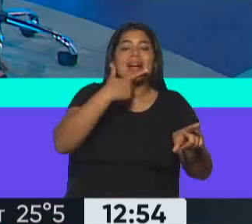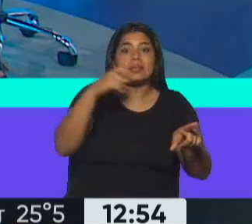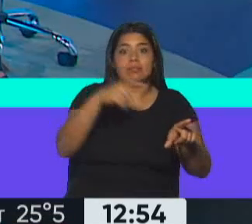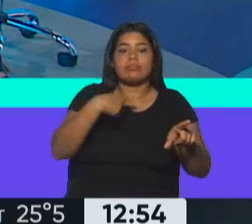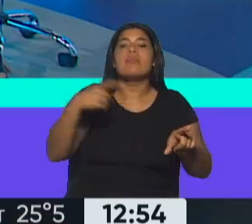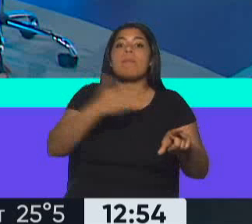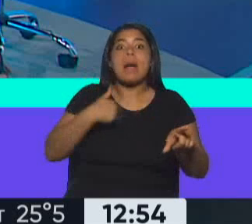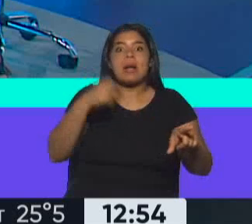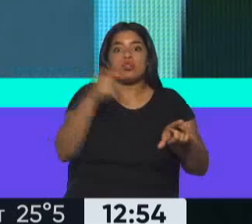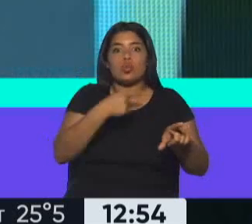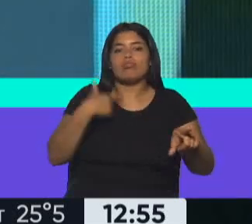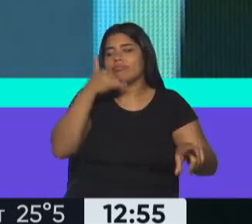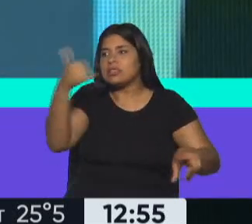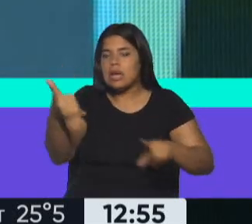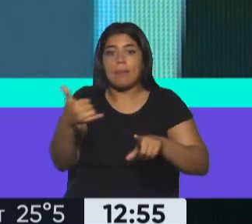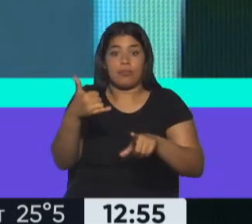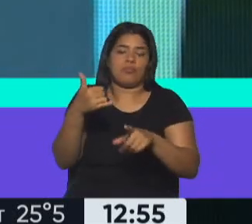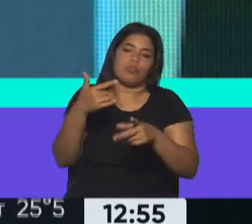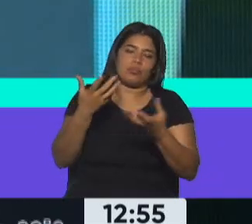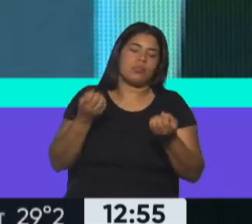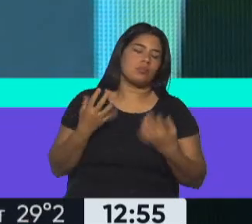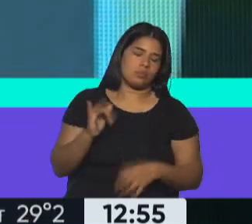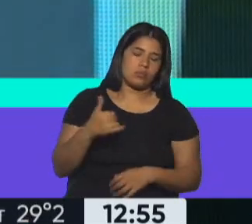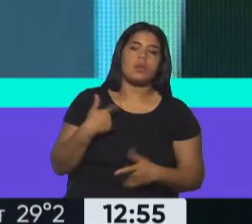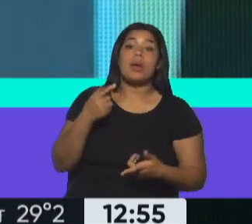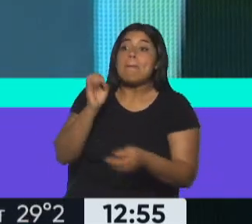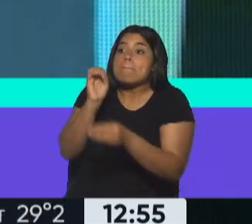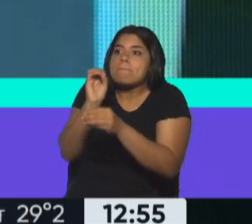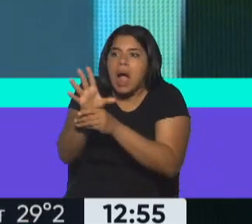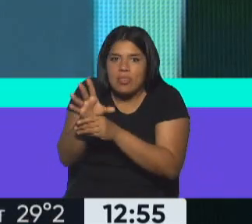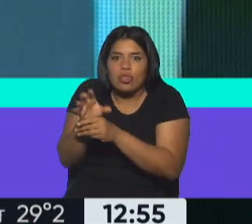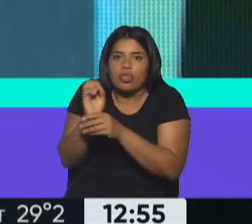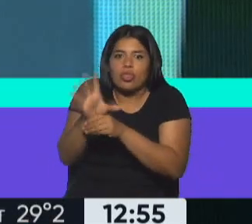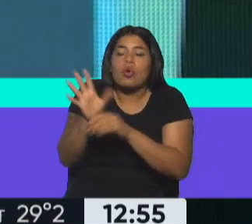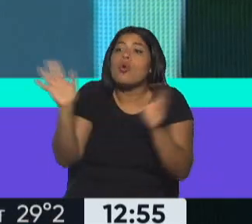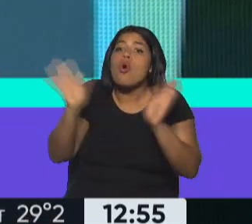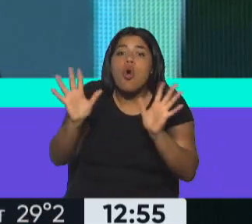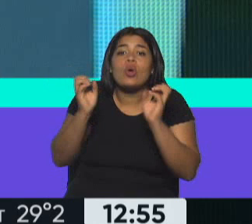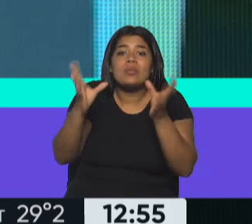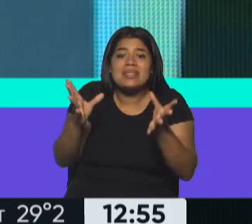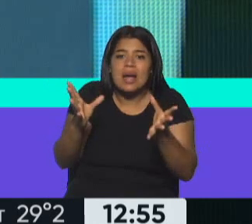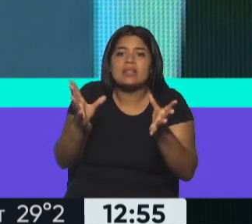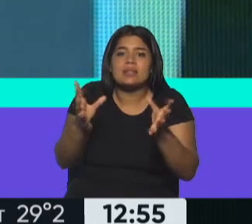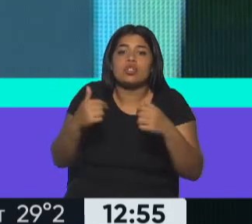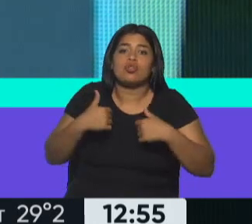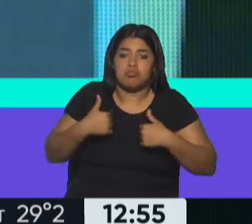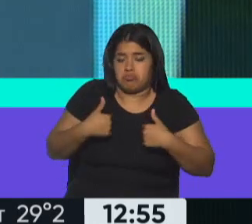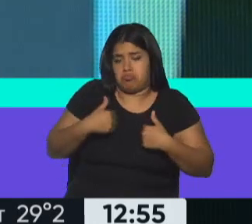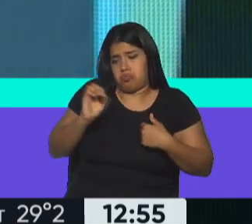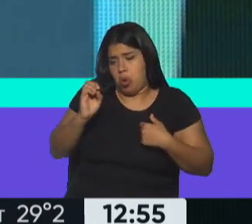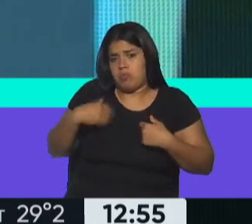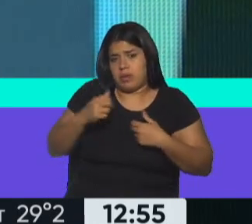mandé un mensajito y le me presenté y dije bueno ahora vos y yo estamos en el mismo dolor lo único que nos separan son unos